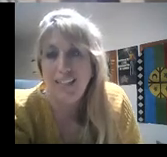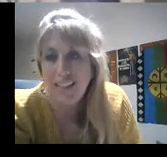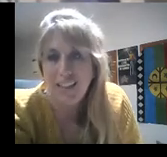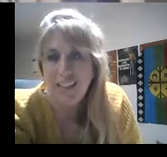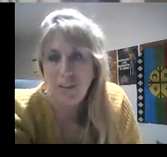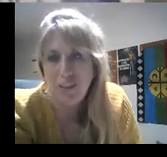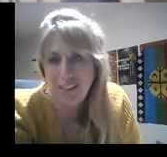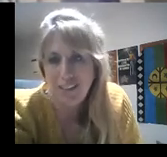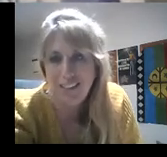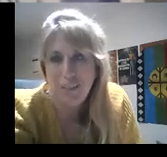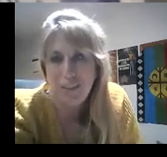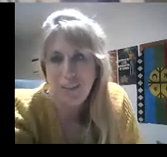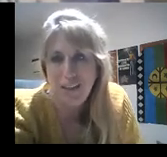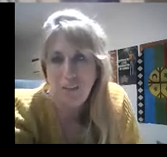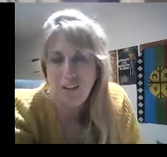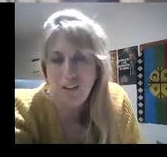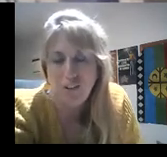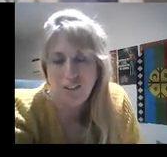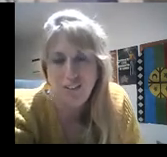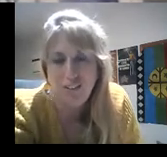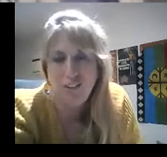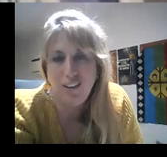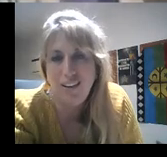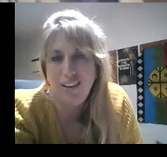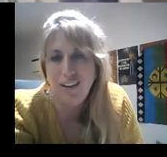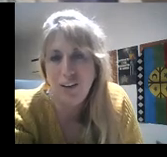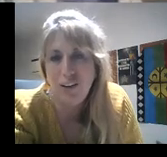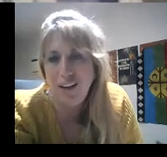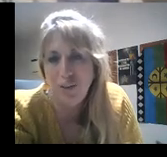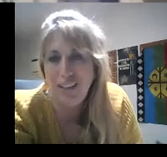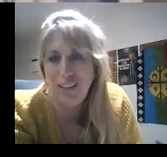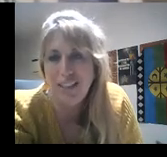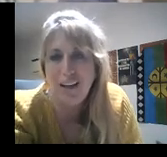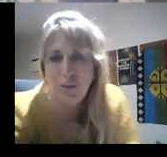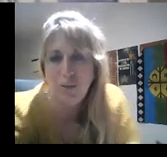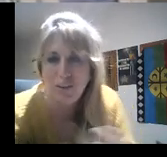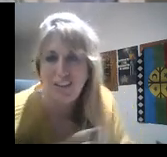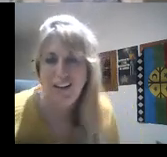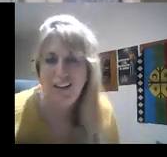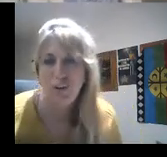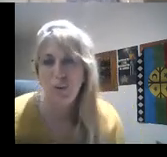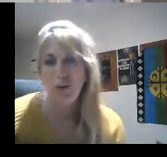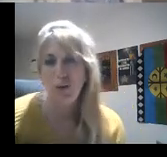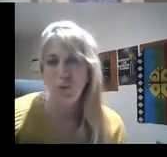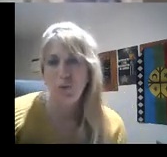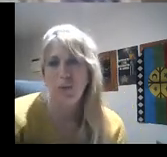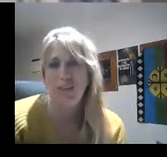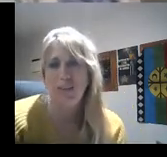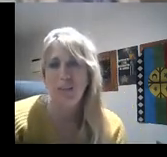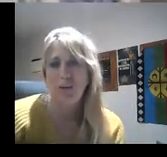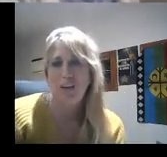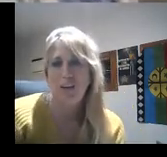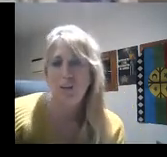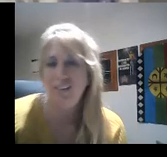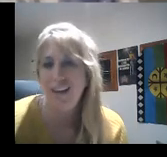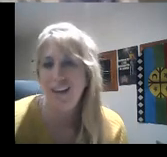tanta gente mirando esta serie en pandemia, ¿no? Entonces, creo que algún día charlábamos entre las dos, bueno, justamente ¿por